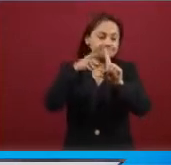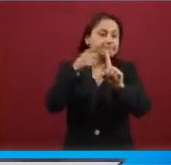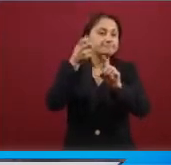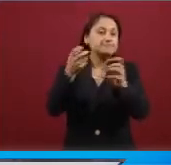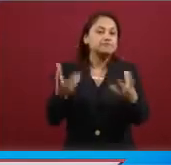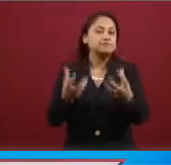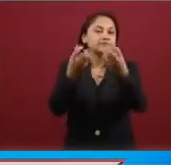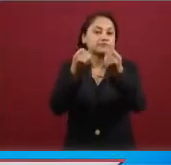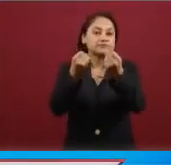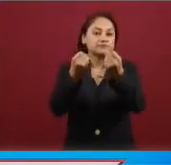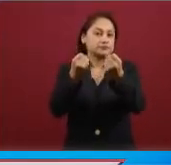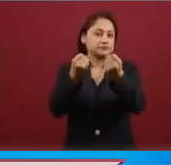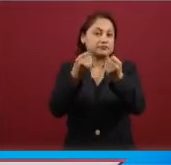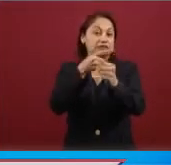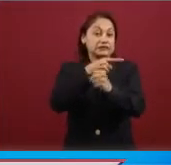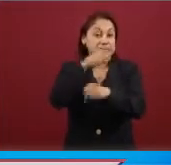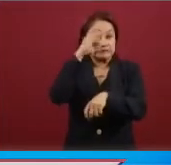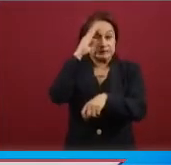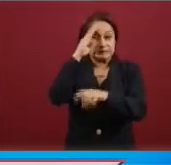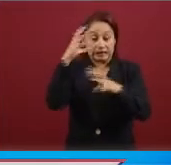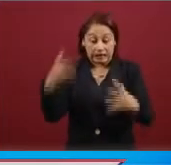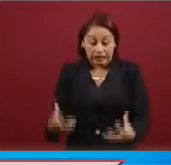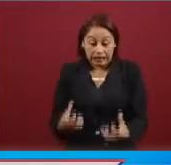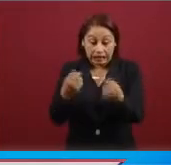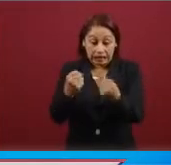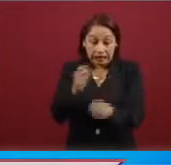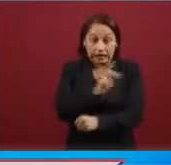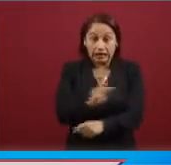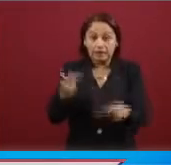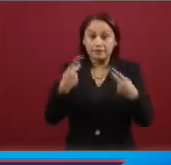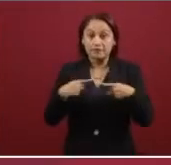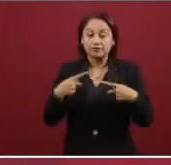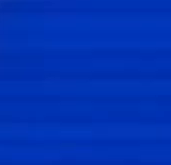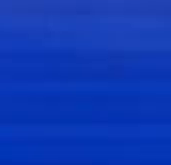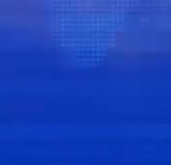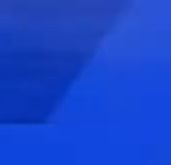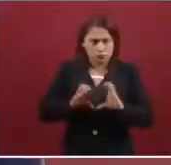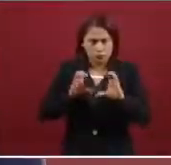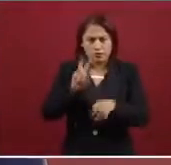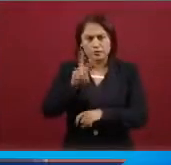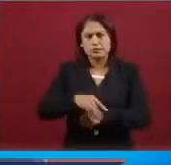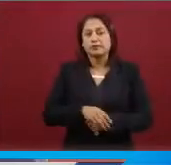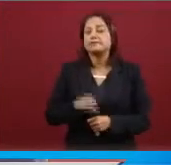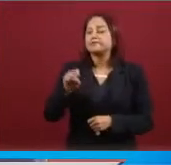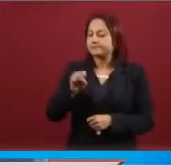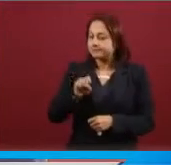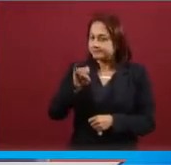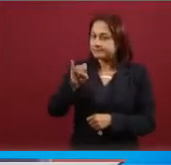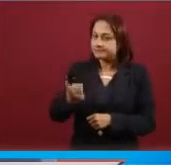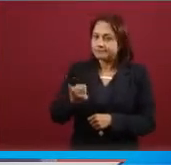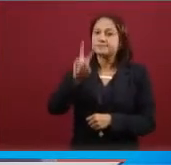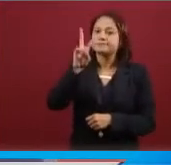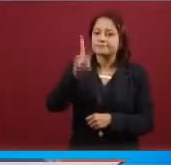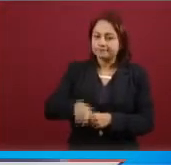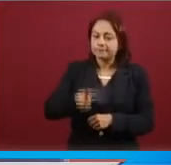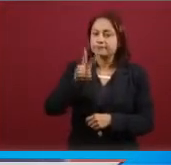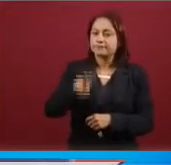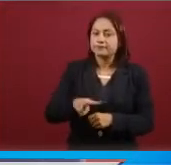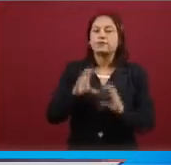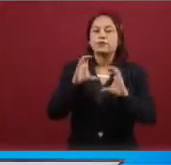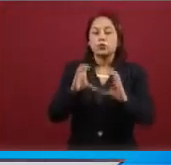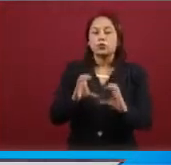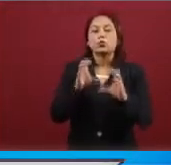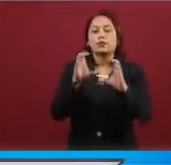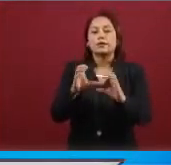neoliberal. Actualmente no se ha incrementado la deuda de México en la presente administración. Asignaciones directas. Los